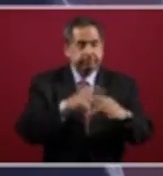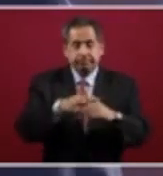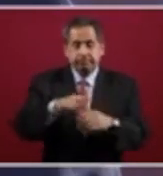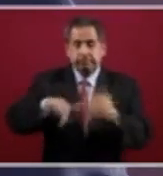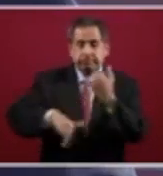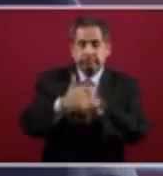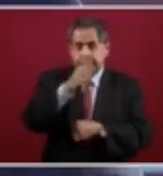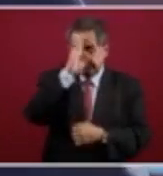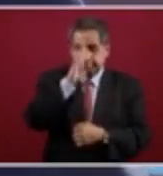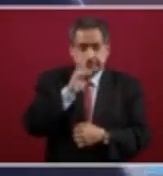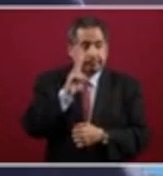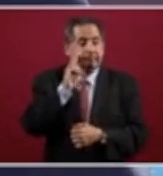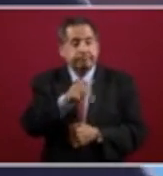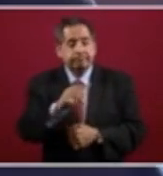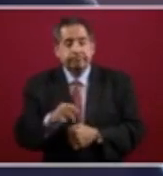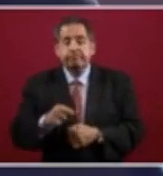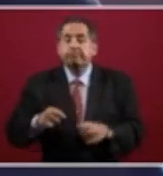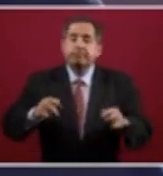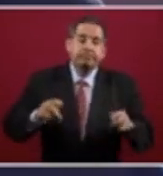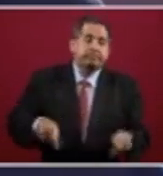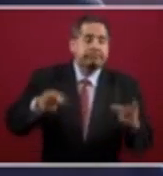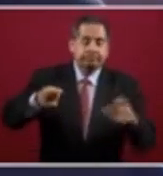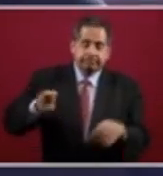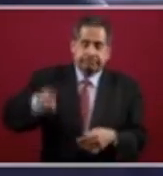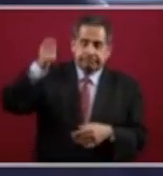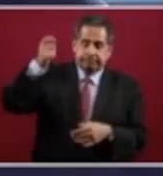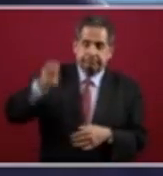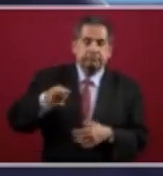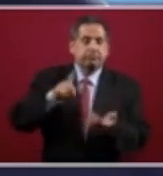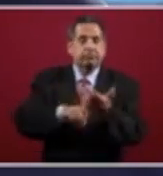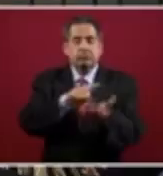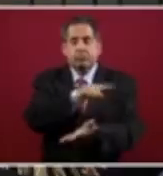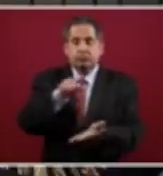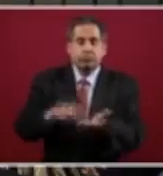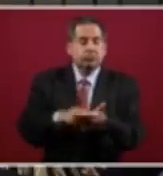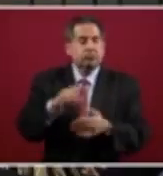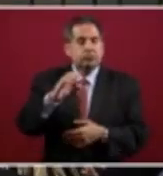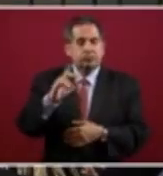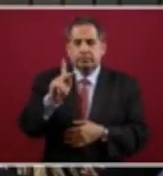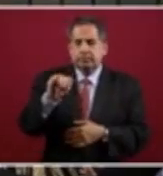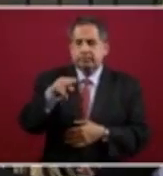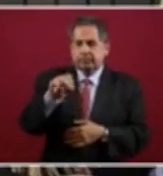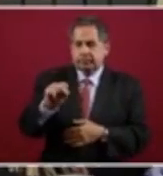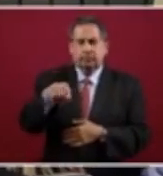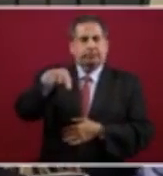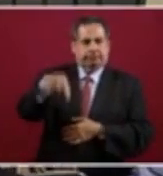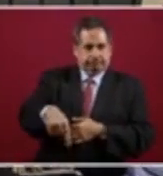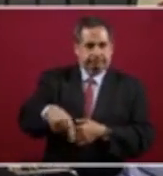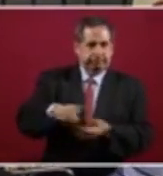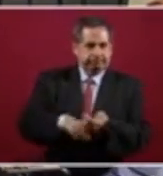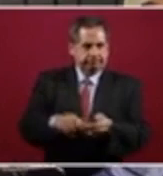día, que llevaremos a cabo la subasta en el Centro Cultural Los Pinos. Muchas gracias.